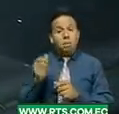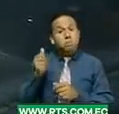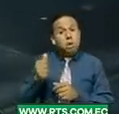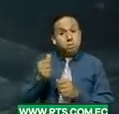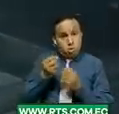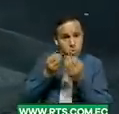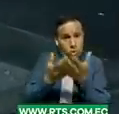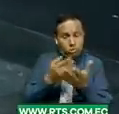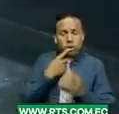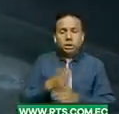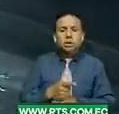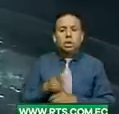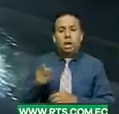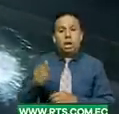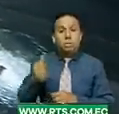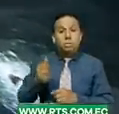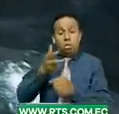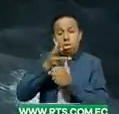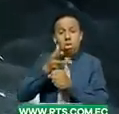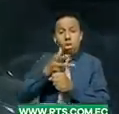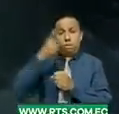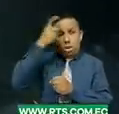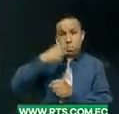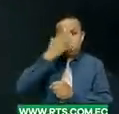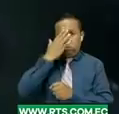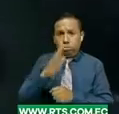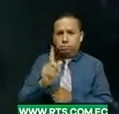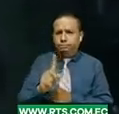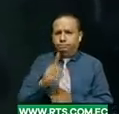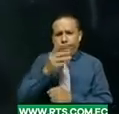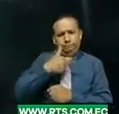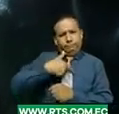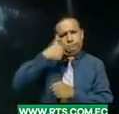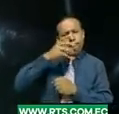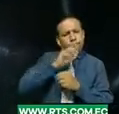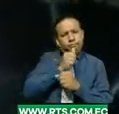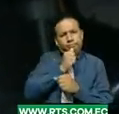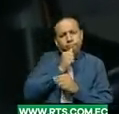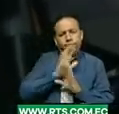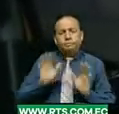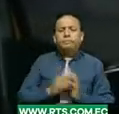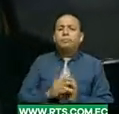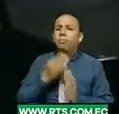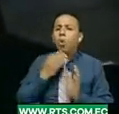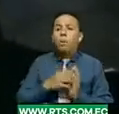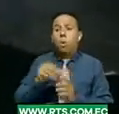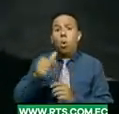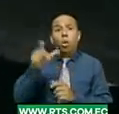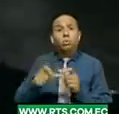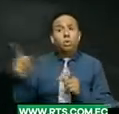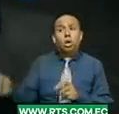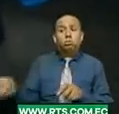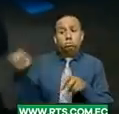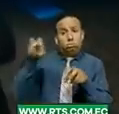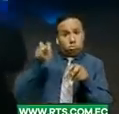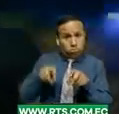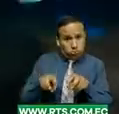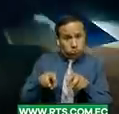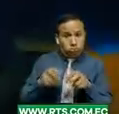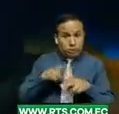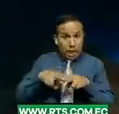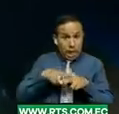él brevemente y por temor no quiere salir en cámaras, tomó un pasajero y a las 2 cuadras de que se sube aquel ciudadano y se siente en la parte delantera junto a